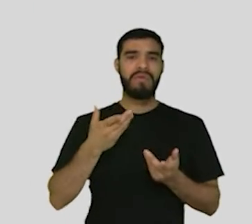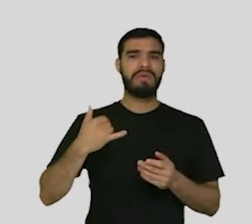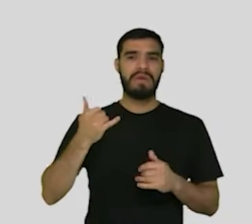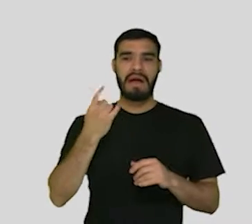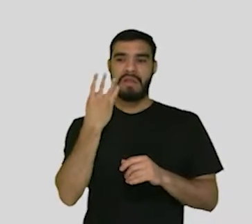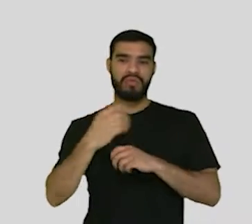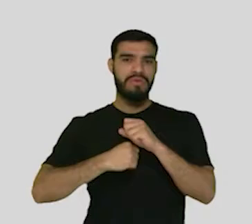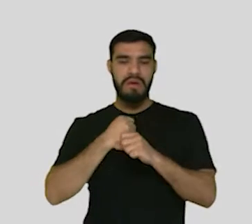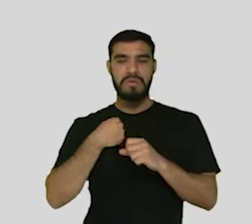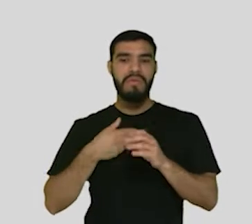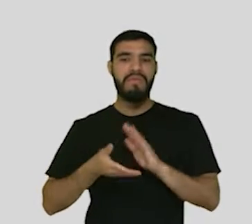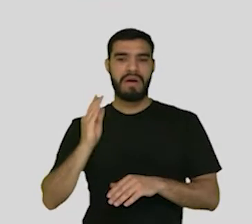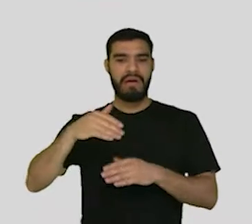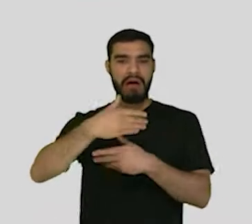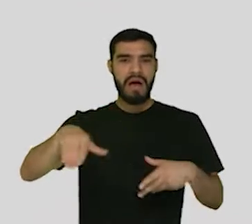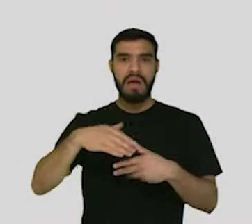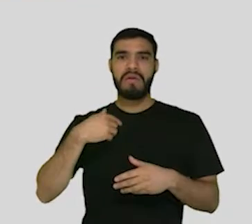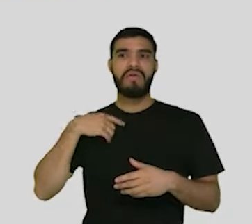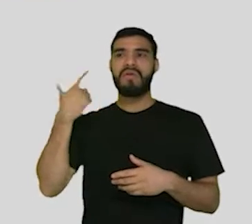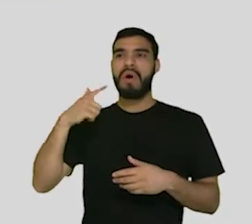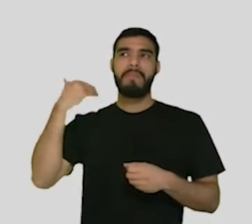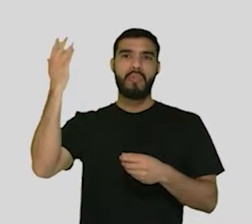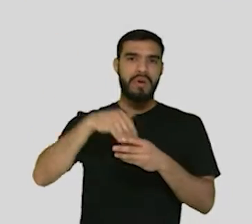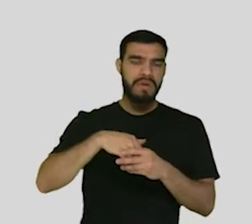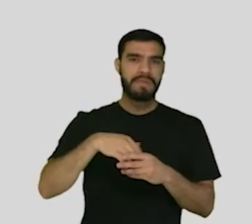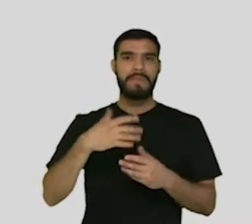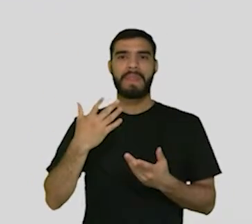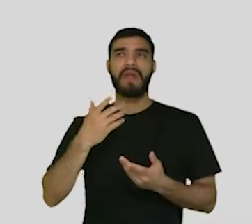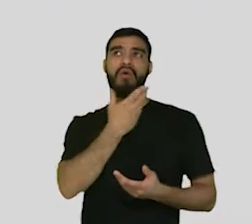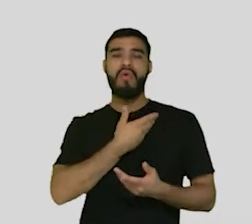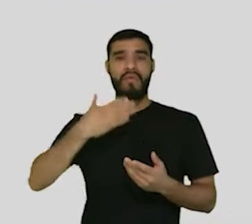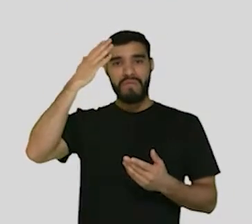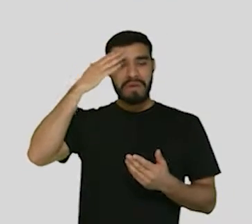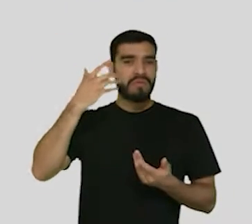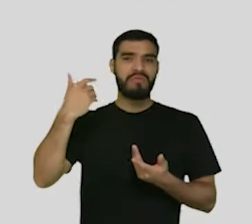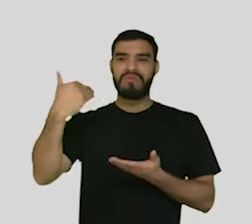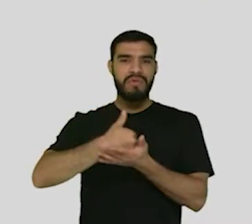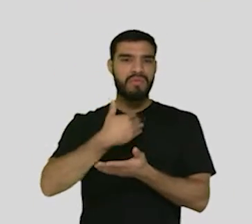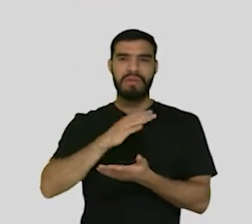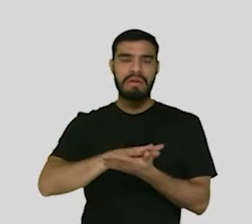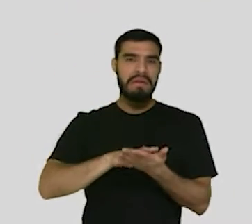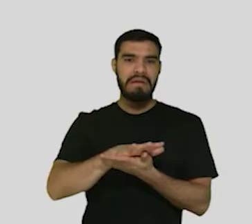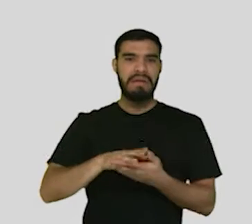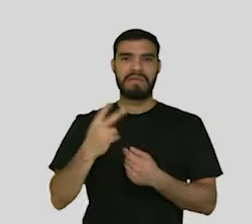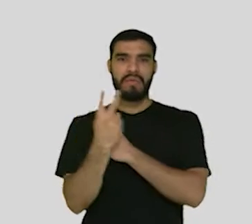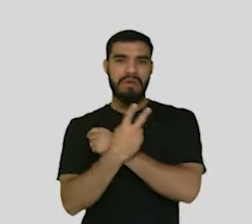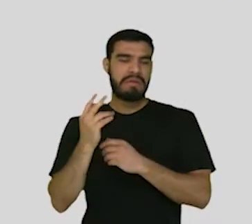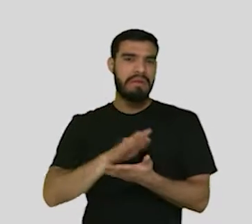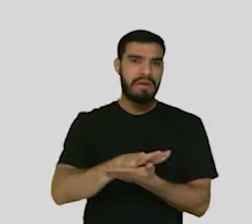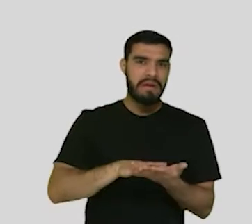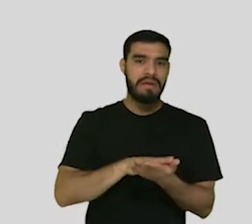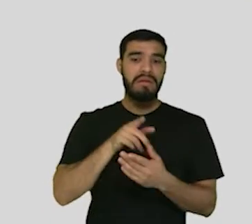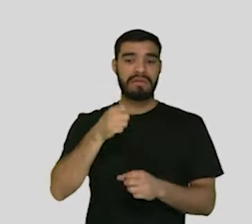oga esta cuña trans noreko yakue, o sea, que callepe, protección ure ñeñangare con